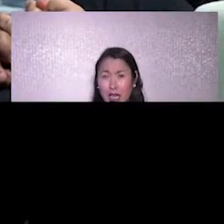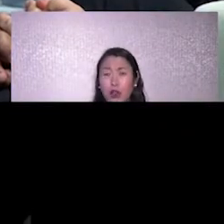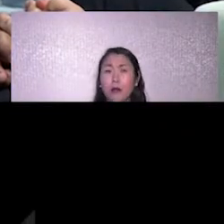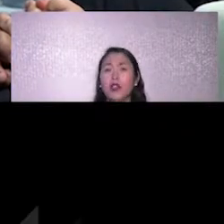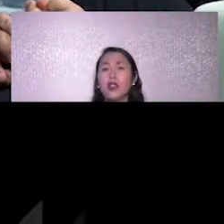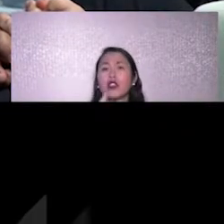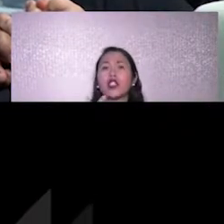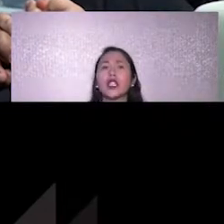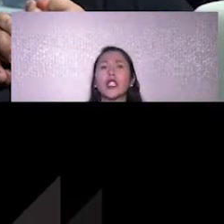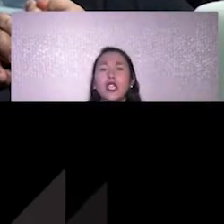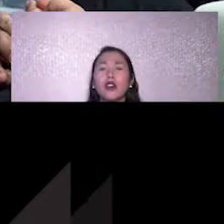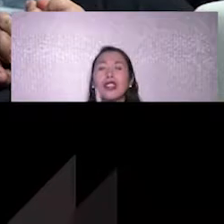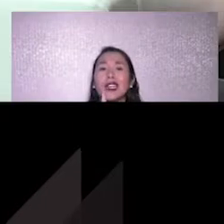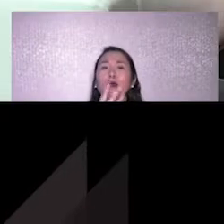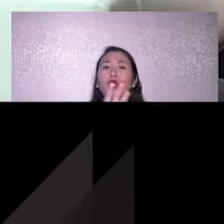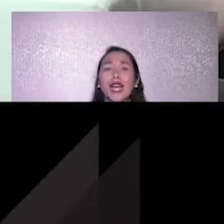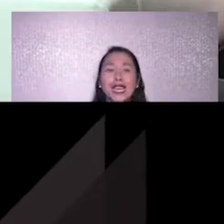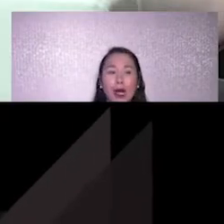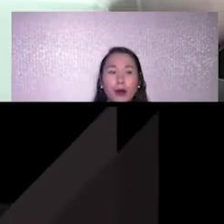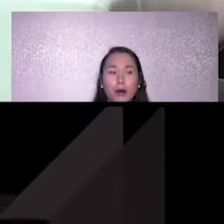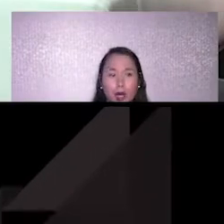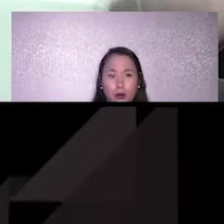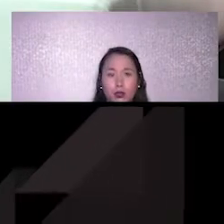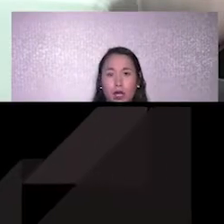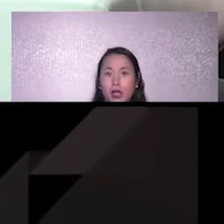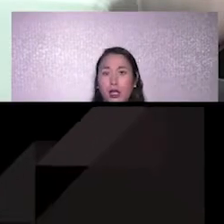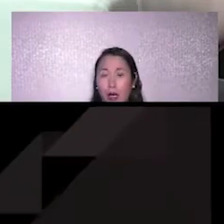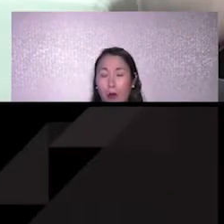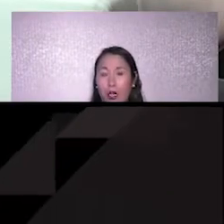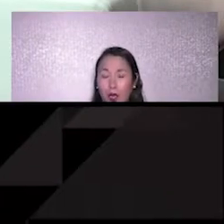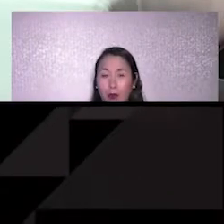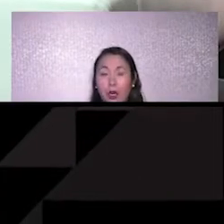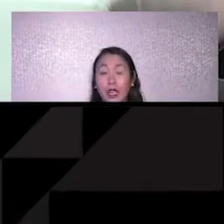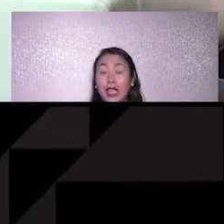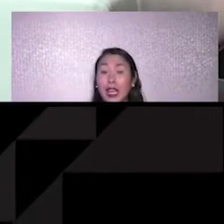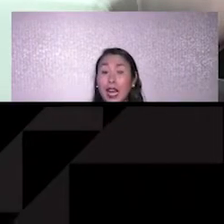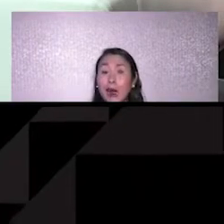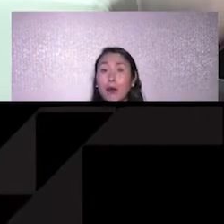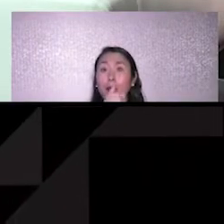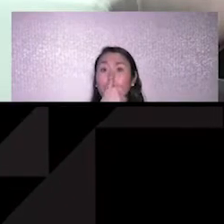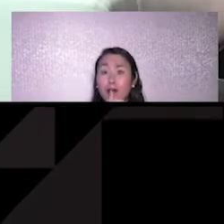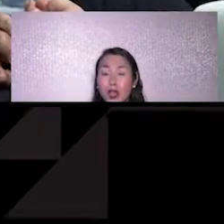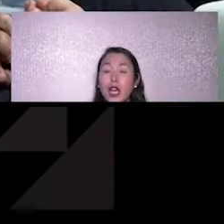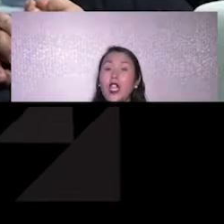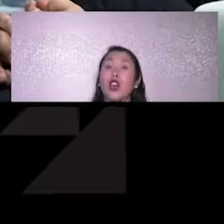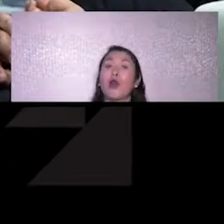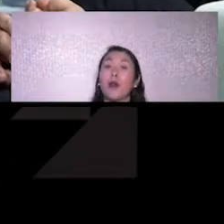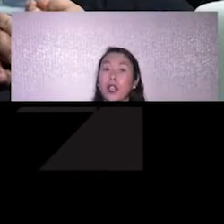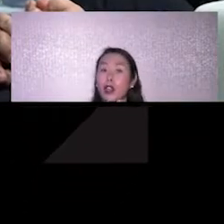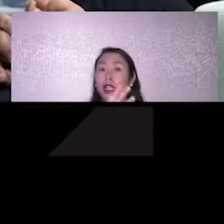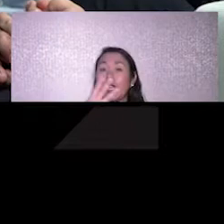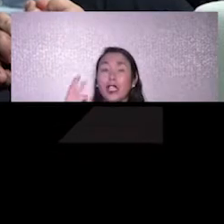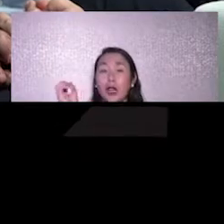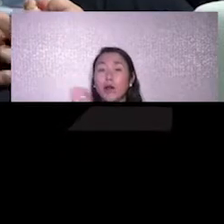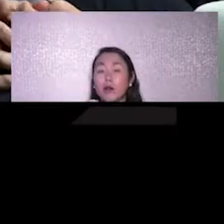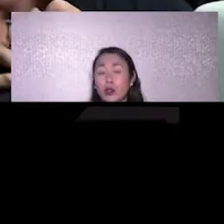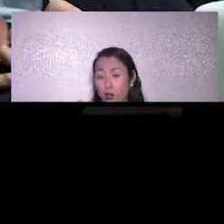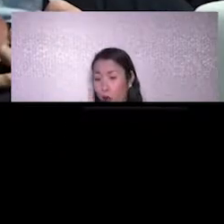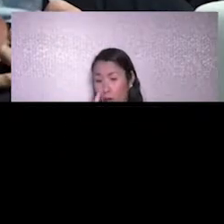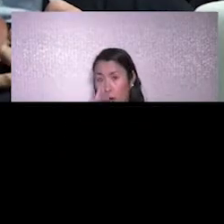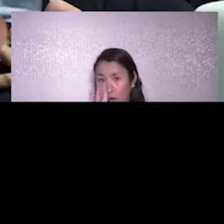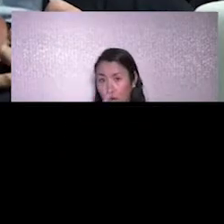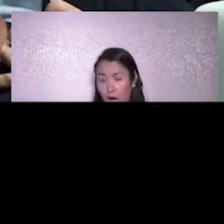1985 teníamos 3 camas por 1.000 beneficiarios. Y las camas privadas, que han aumentado en un 33% en la última